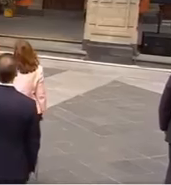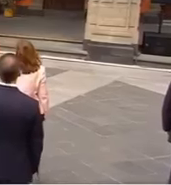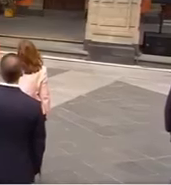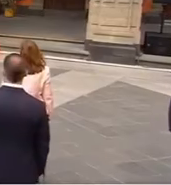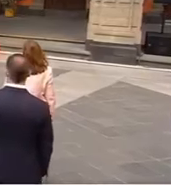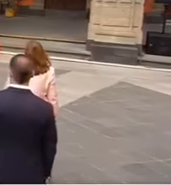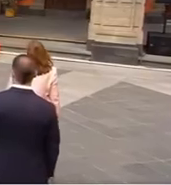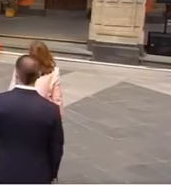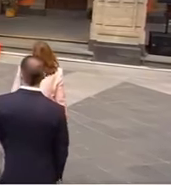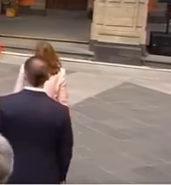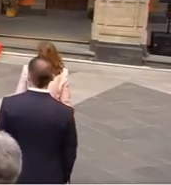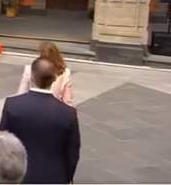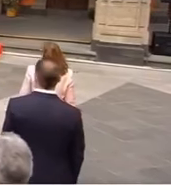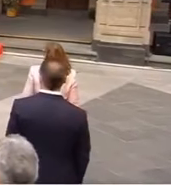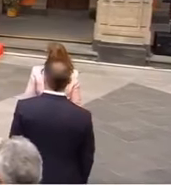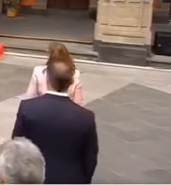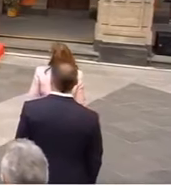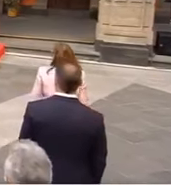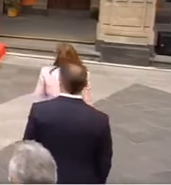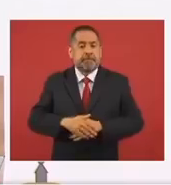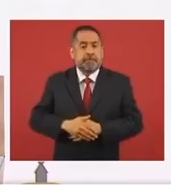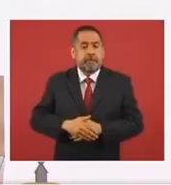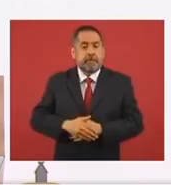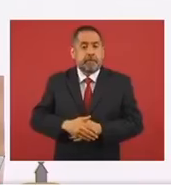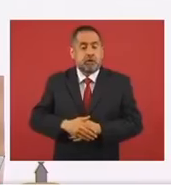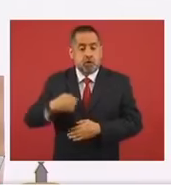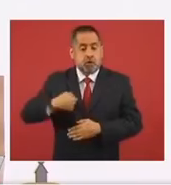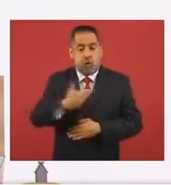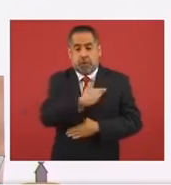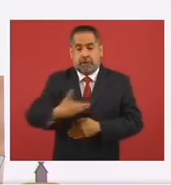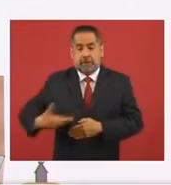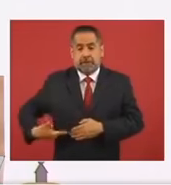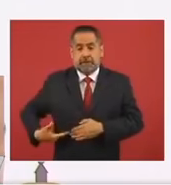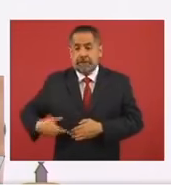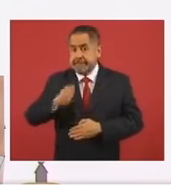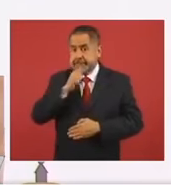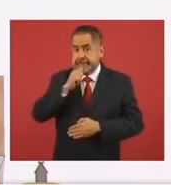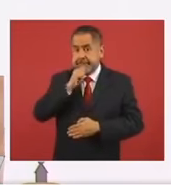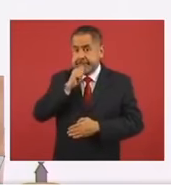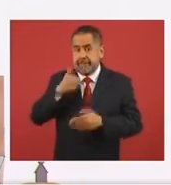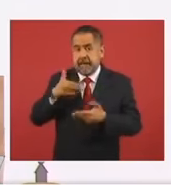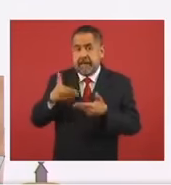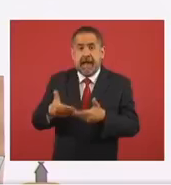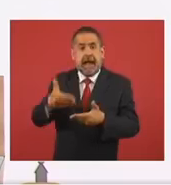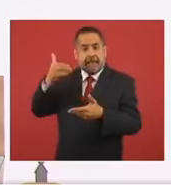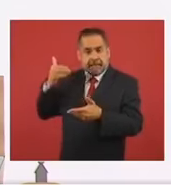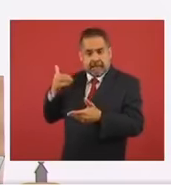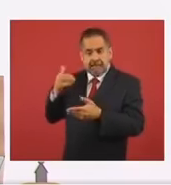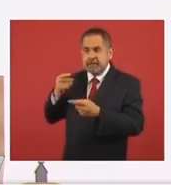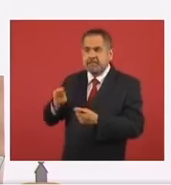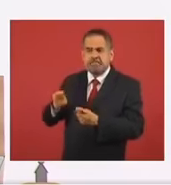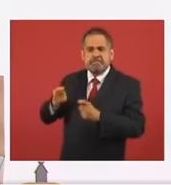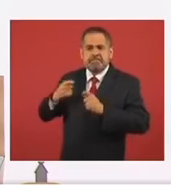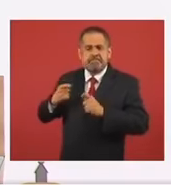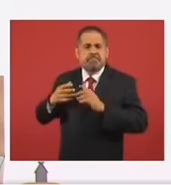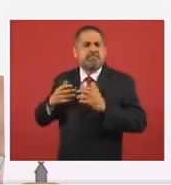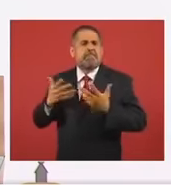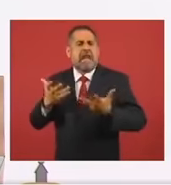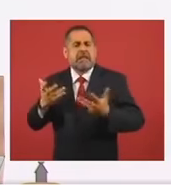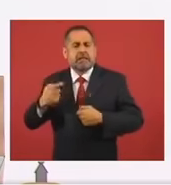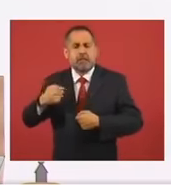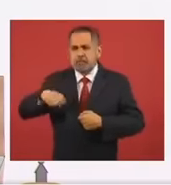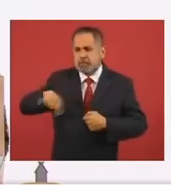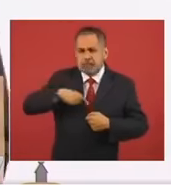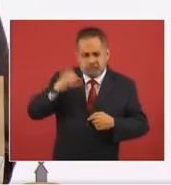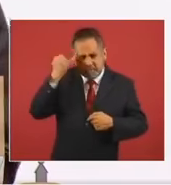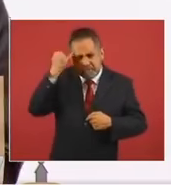en la solución al grave problema de la inseguridad y la violencia que dejaron sexenios anteriores, sino que también que se atienden las